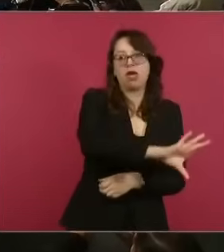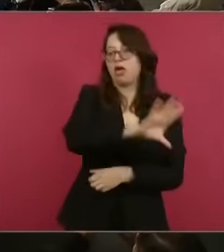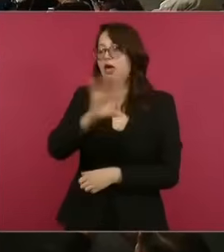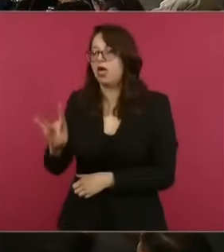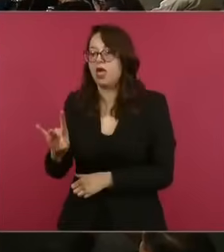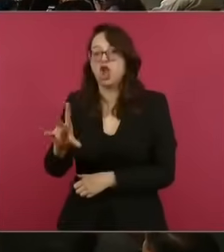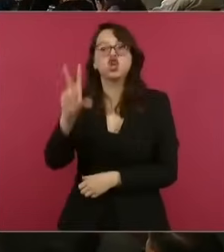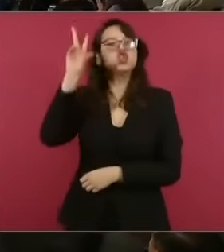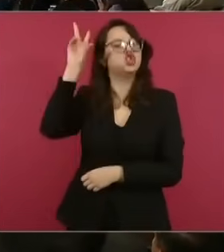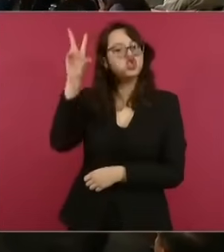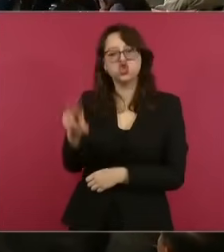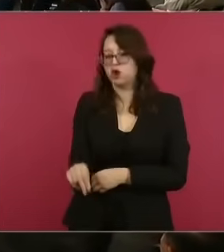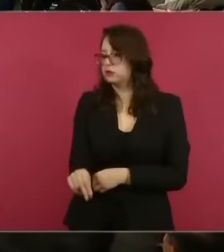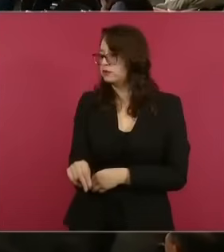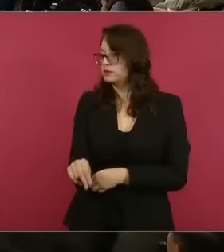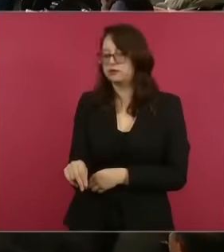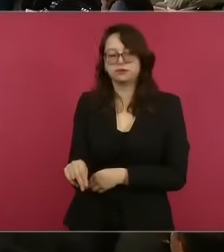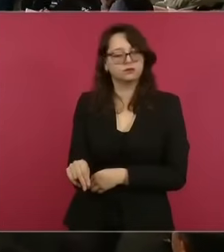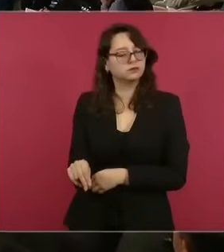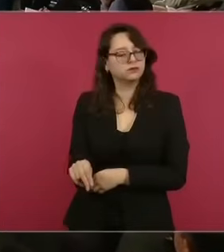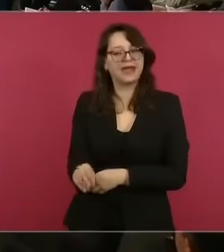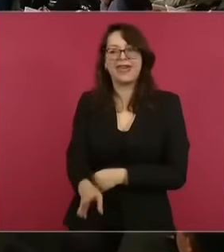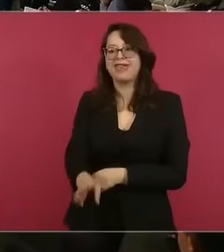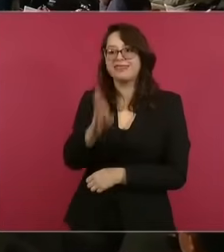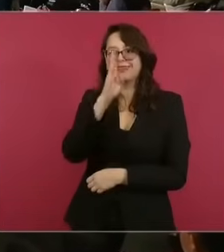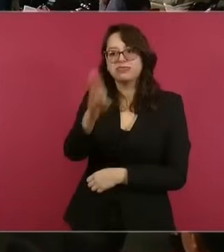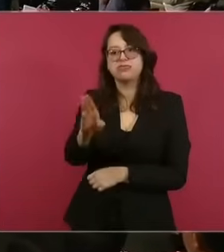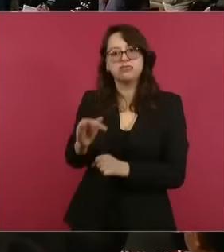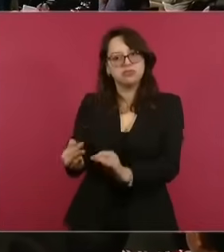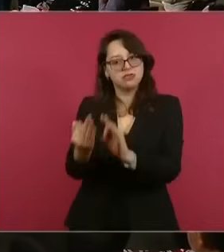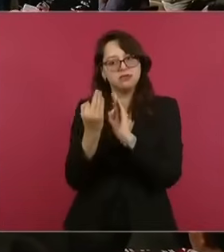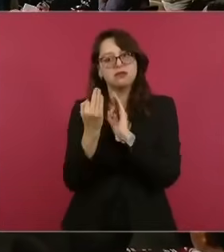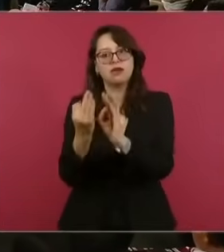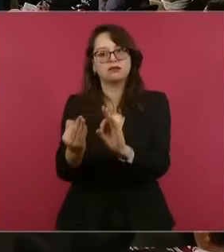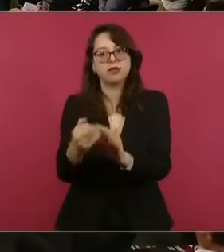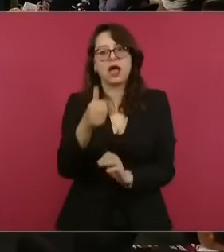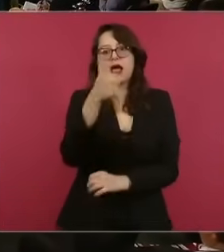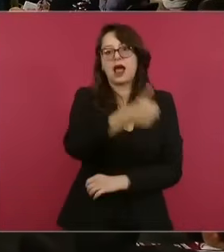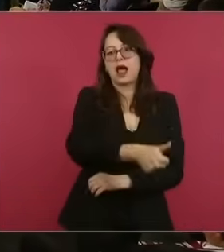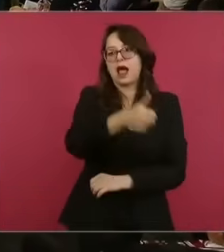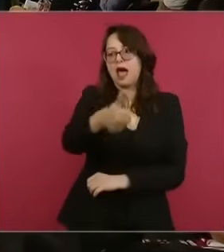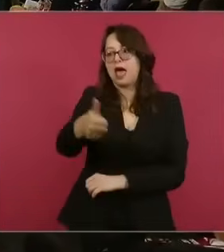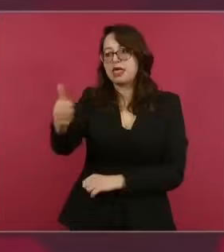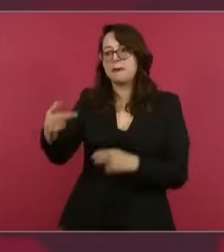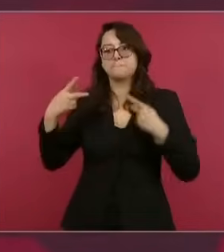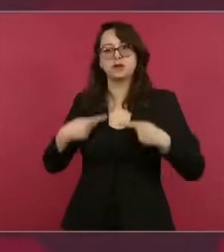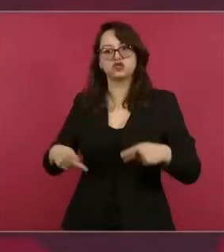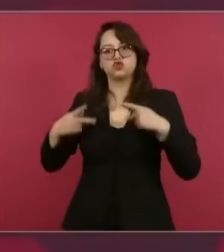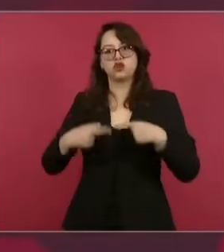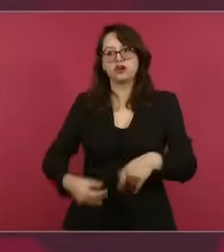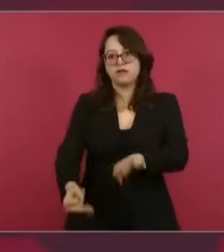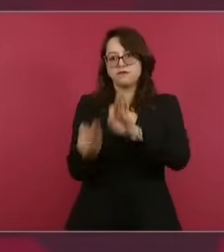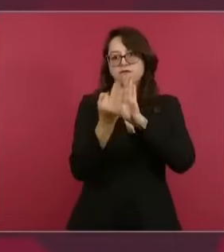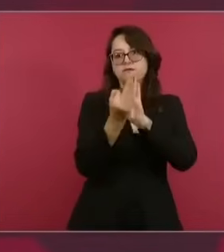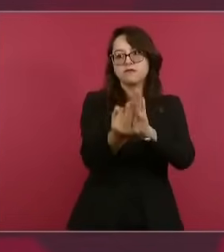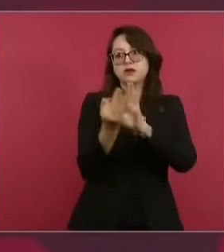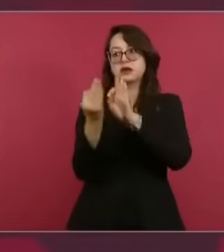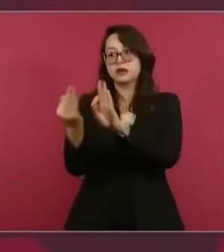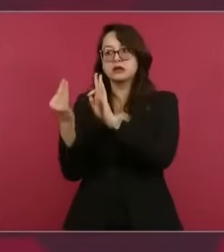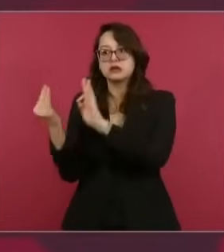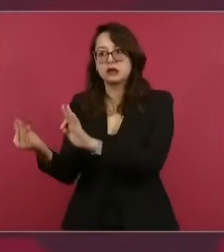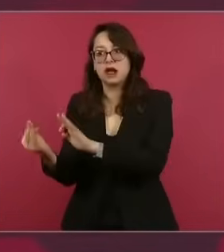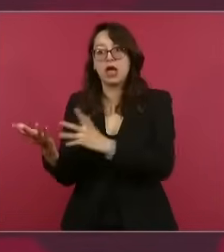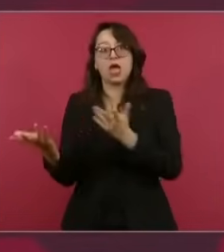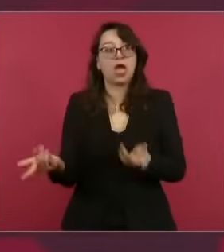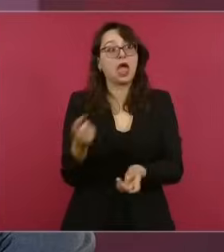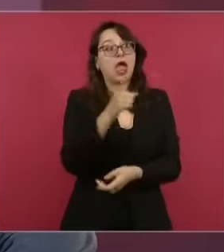No es a través de organizaciones, a través de gestores, sino de manera